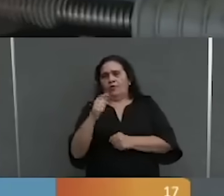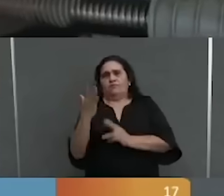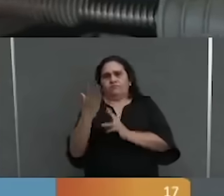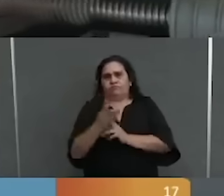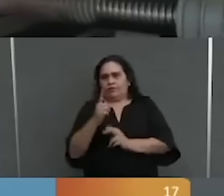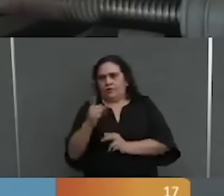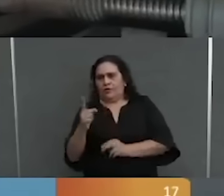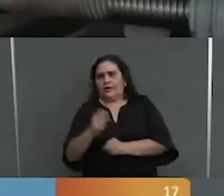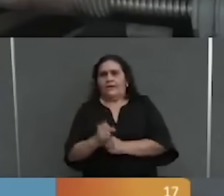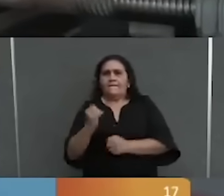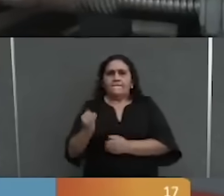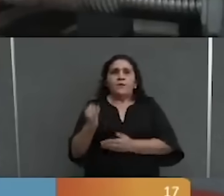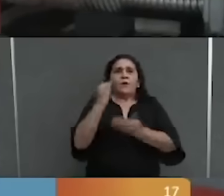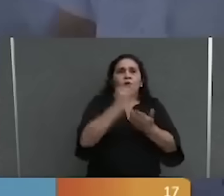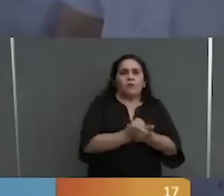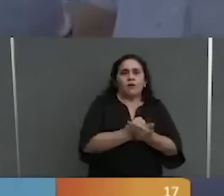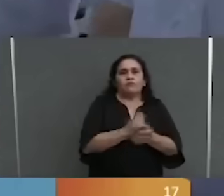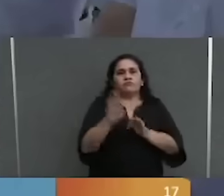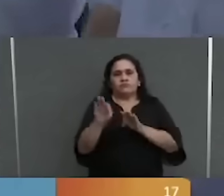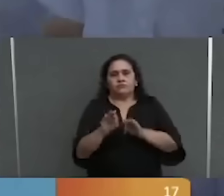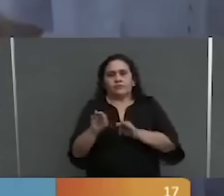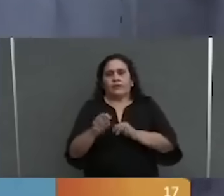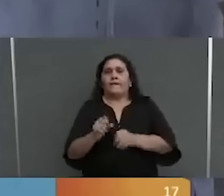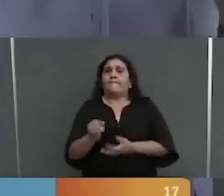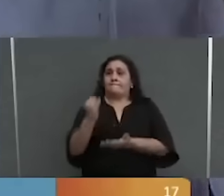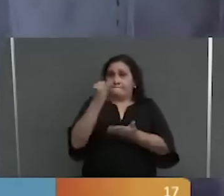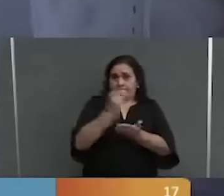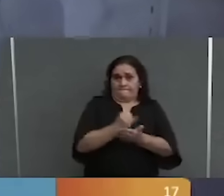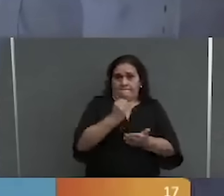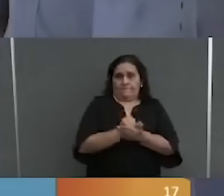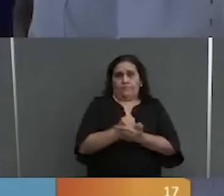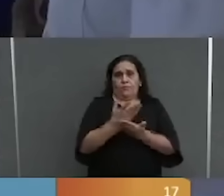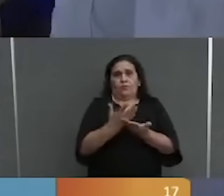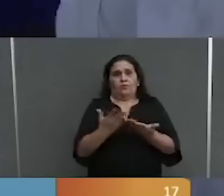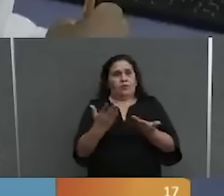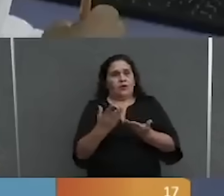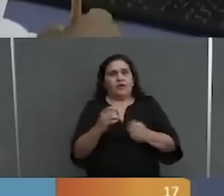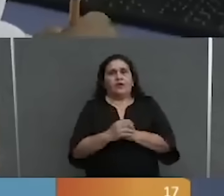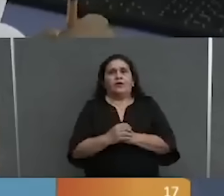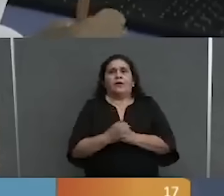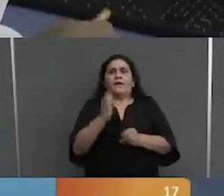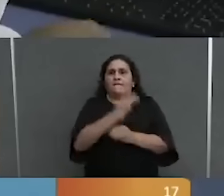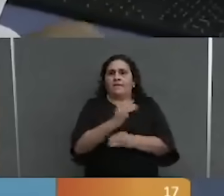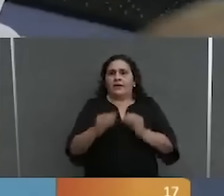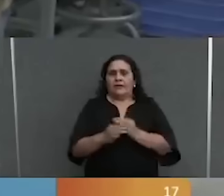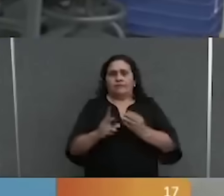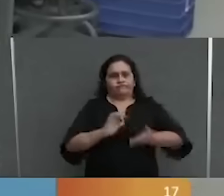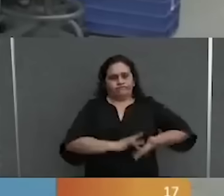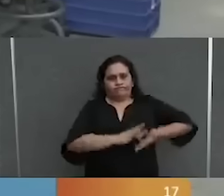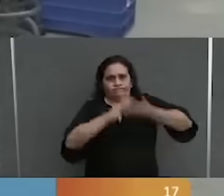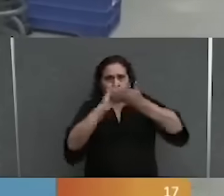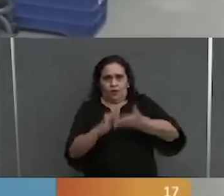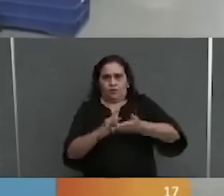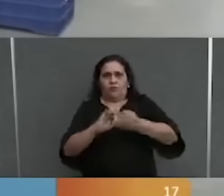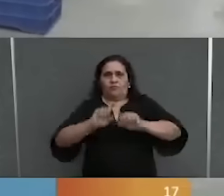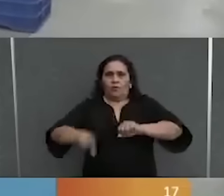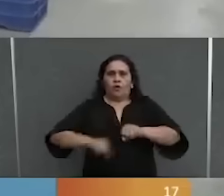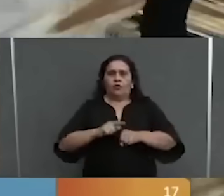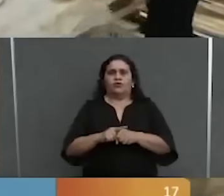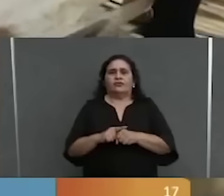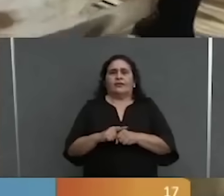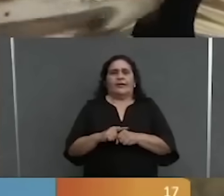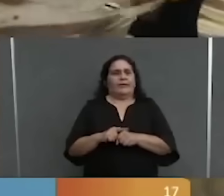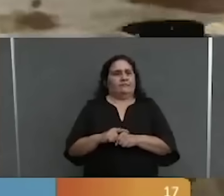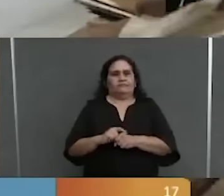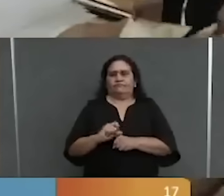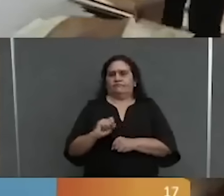sobre remuneraciones laborales, impuesto adicional para la ejecución de obras materiales de asistencia social, 100% exento, derechos